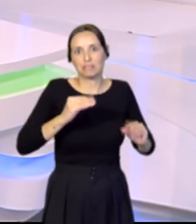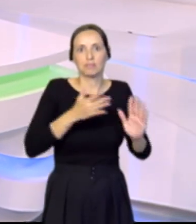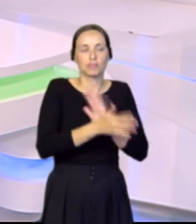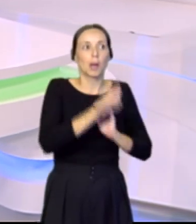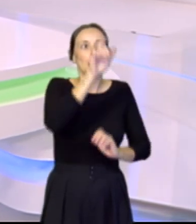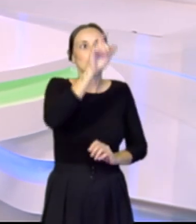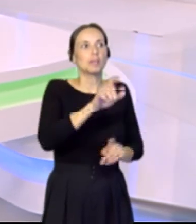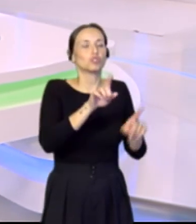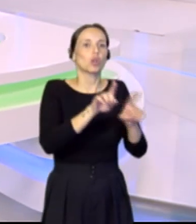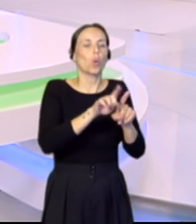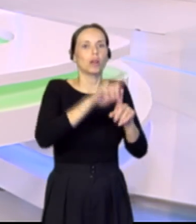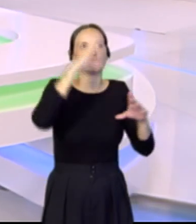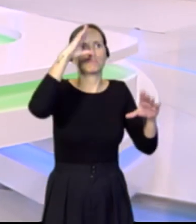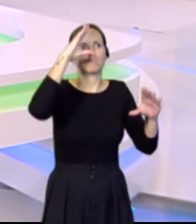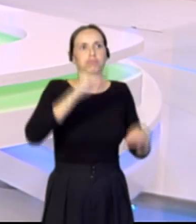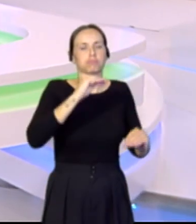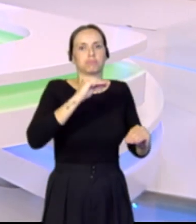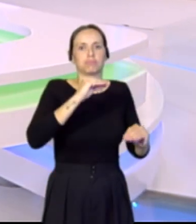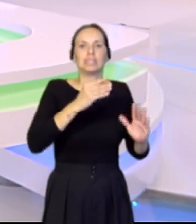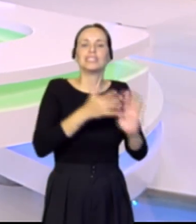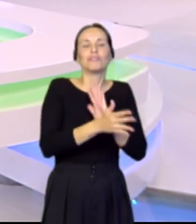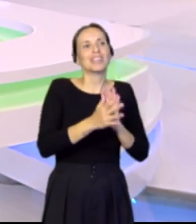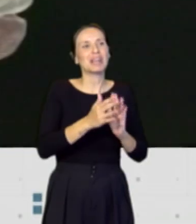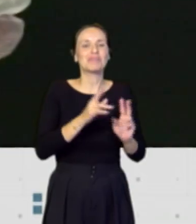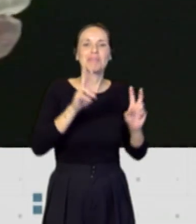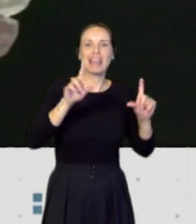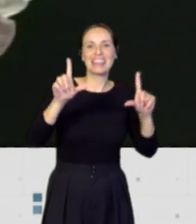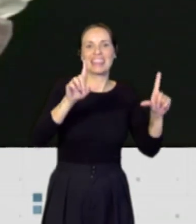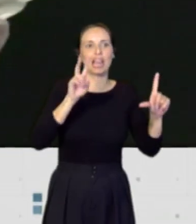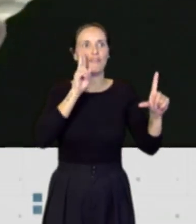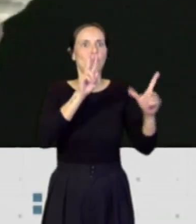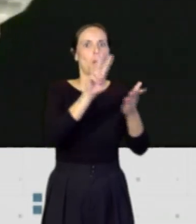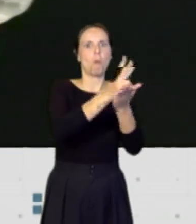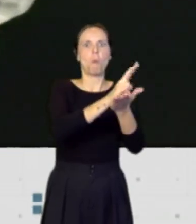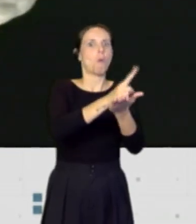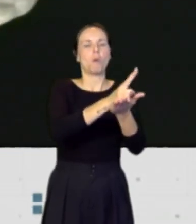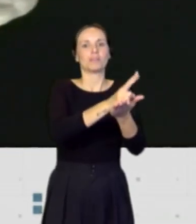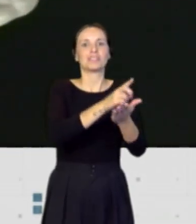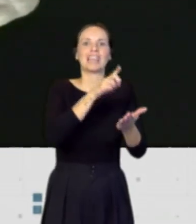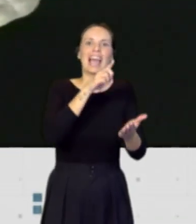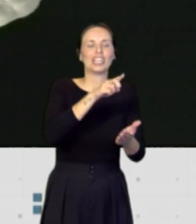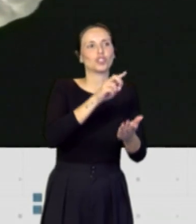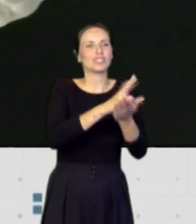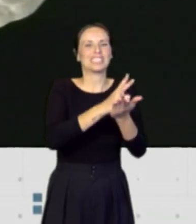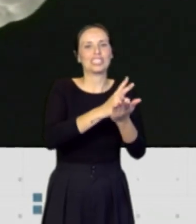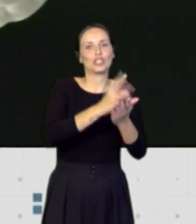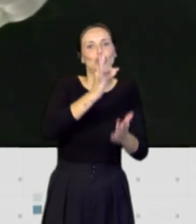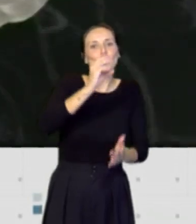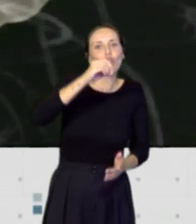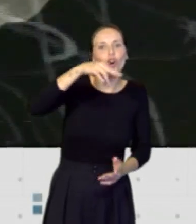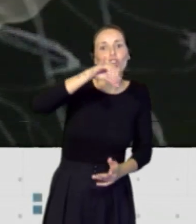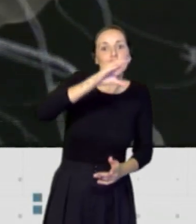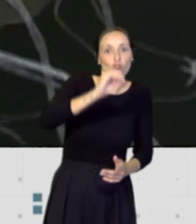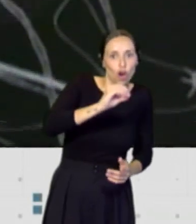no es la crisis, digamos, que sale en la tele con una convulsión, que lo llamamos crisis tónico-clónica, o donde hay